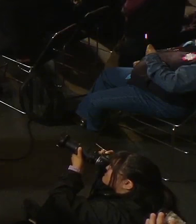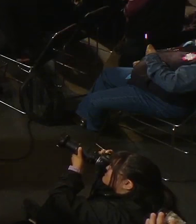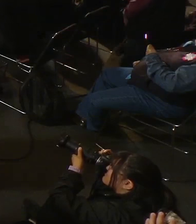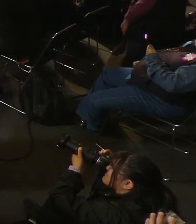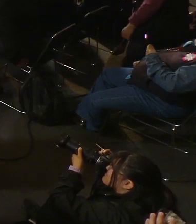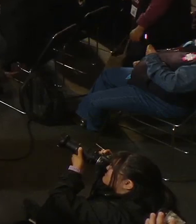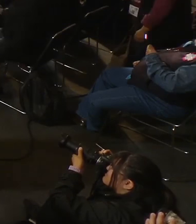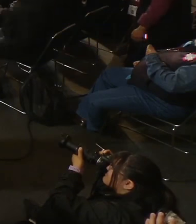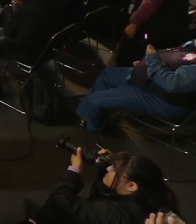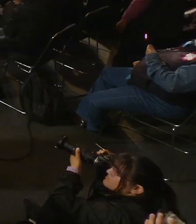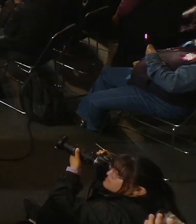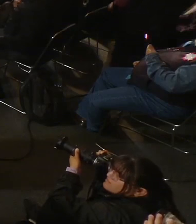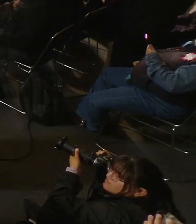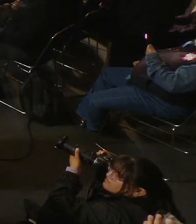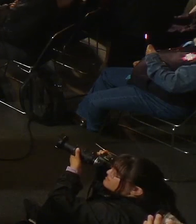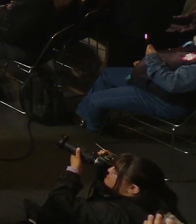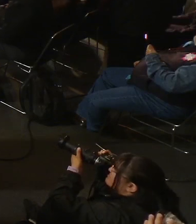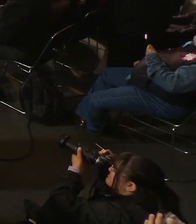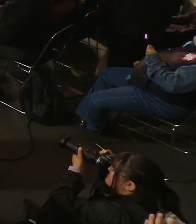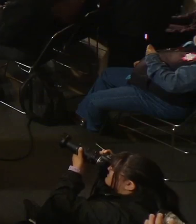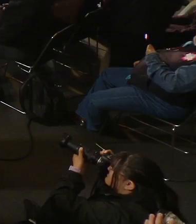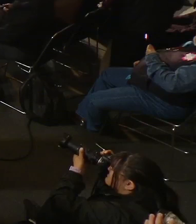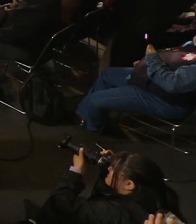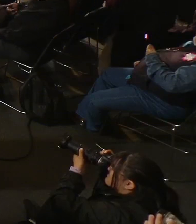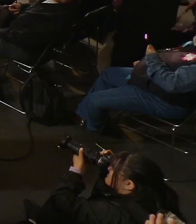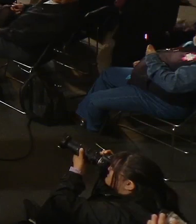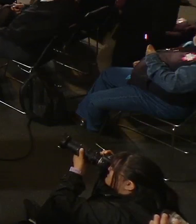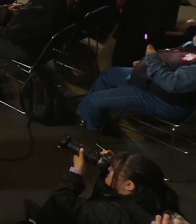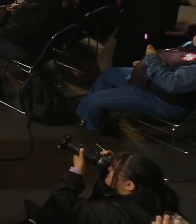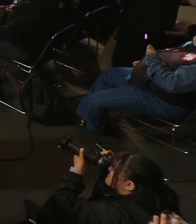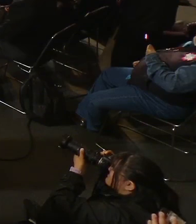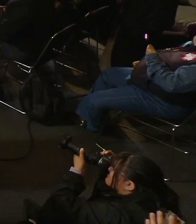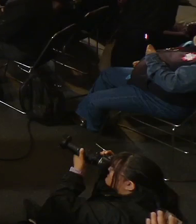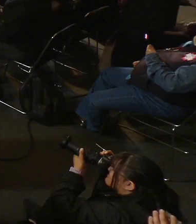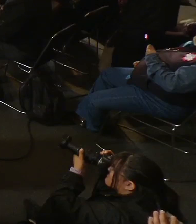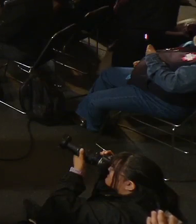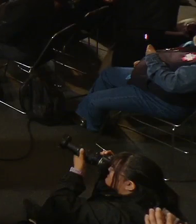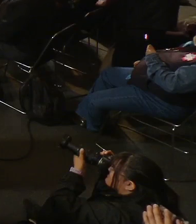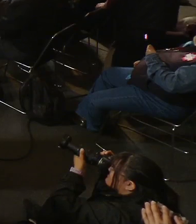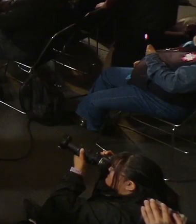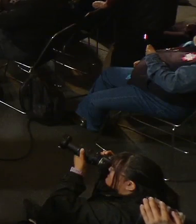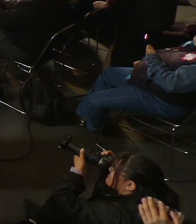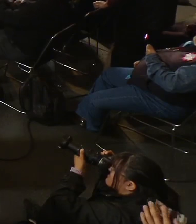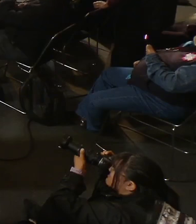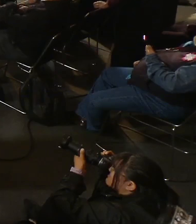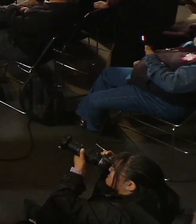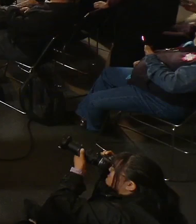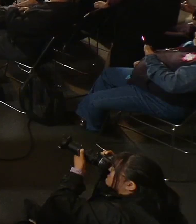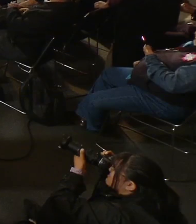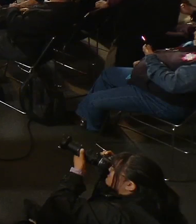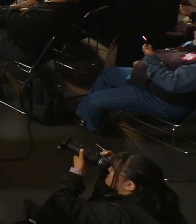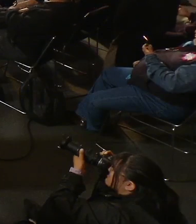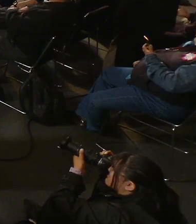En la reunión de ayer con el gabinete, ¿para qué temas abordaron? Abordamos el tema del informe. ¿Cómo va a ser el informe? Vamos